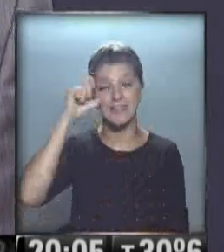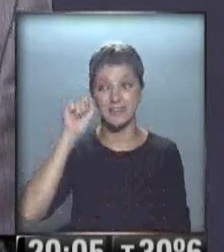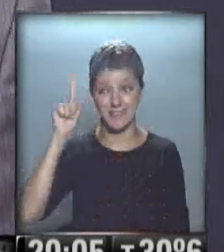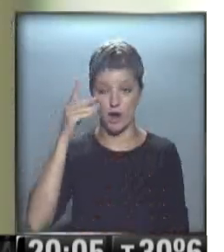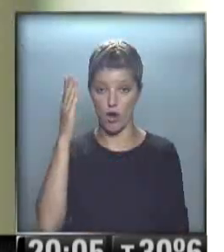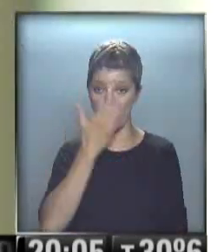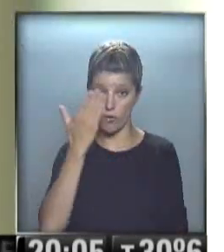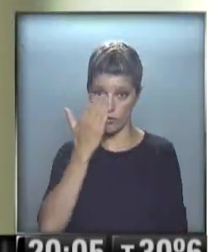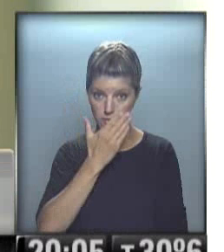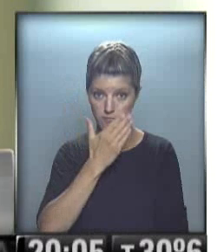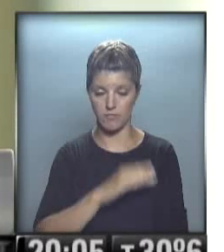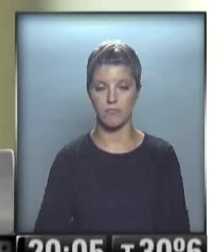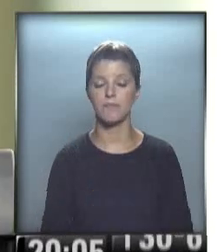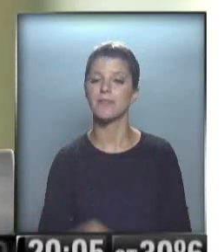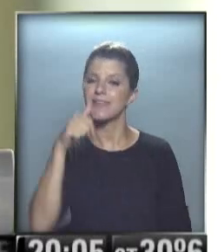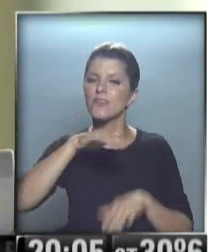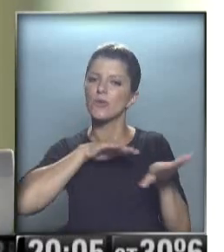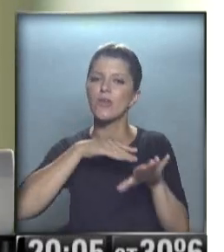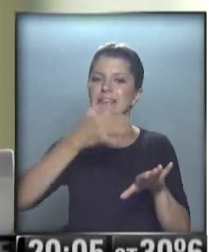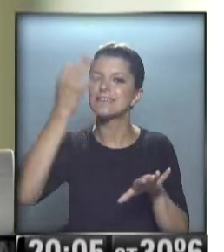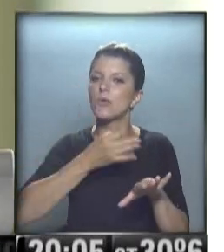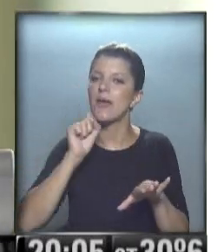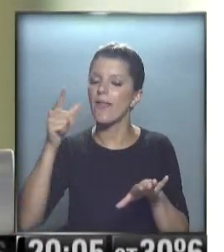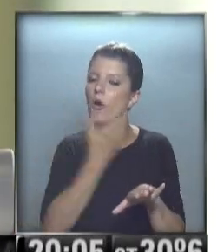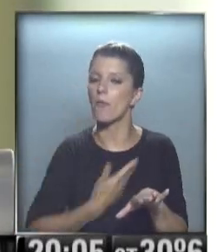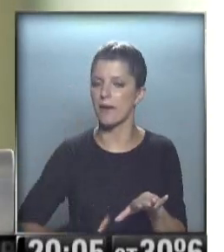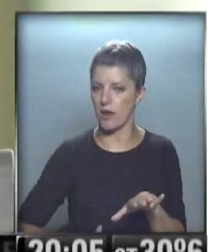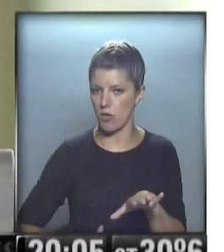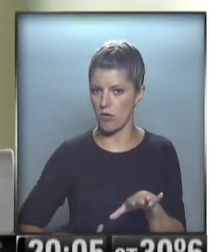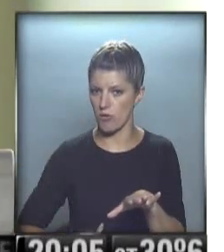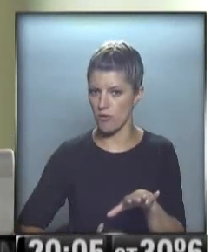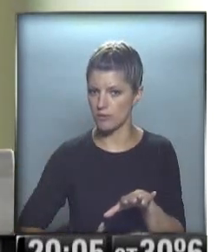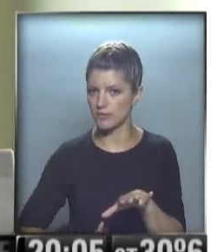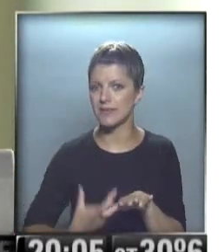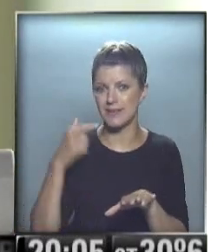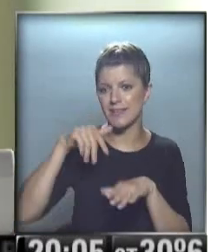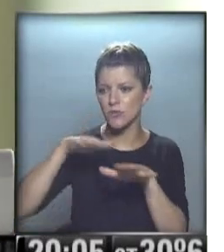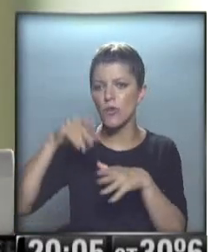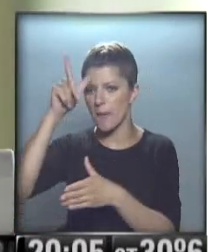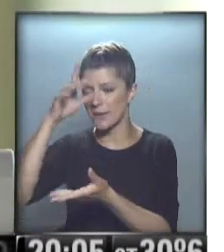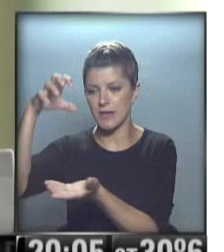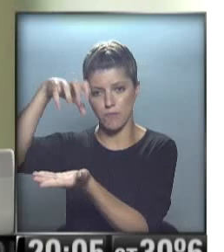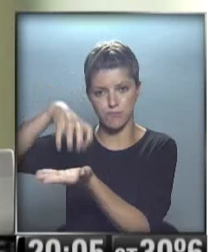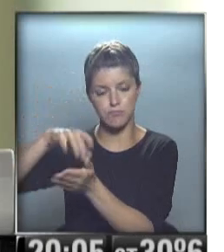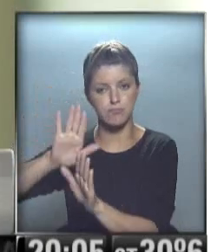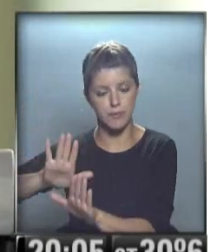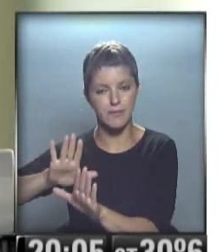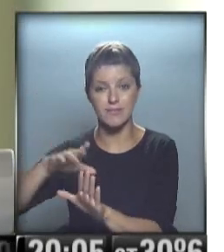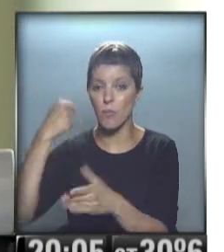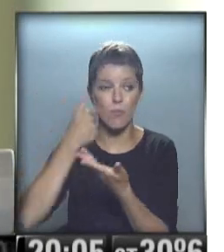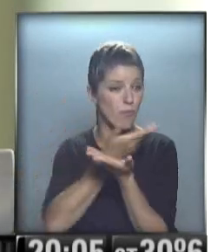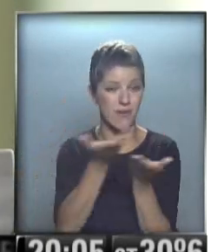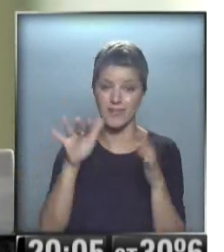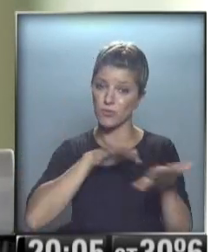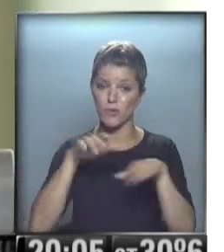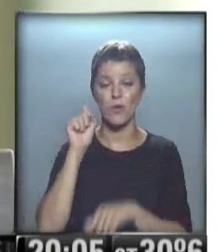decía. Esta política de seguridad de De la Sota y este acuartelamiento son además un reflejo de una situación social que en Córdoba